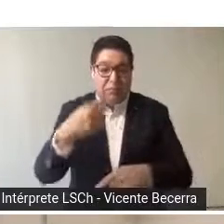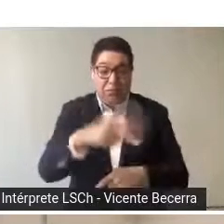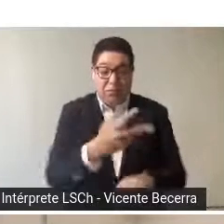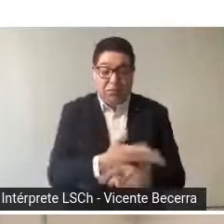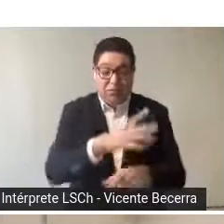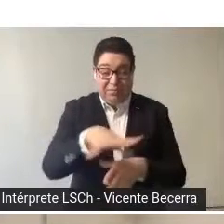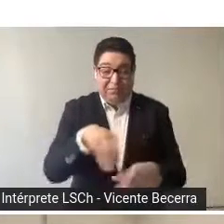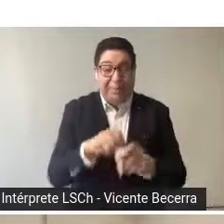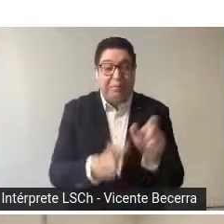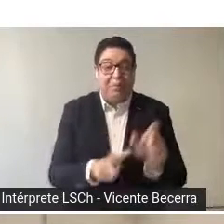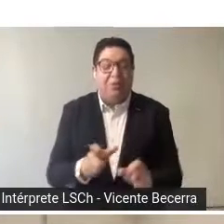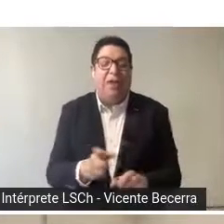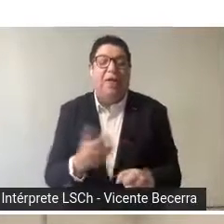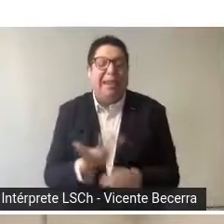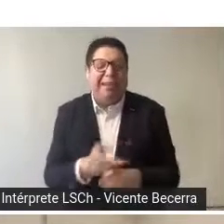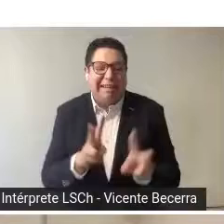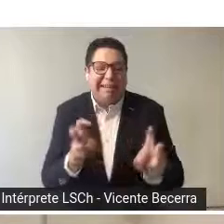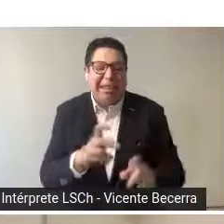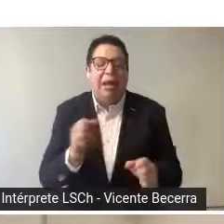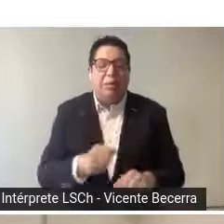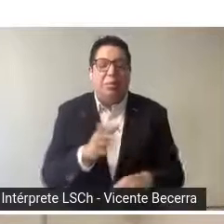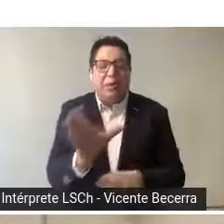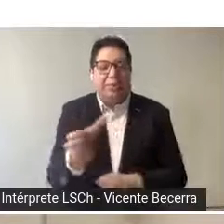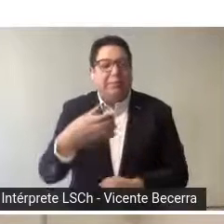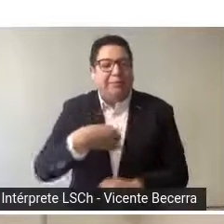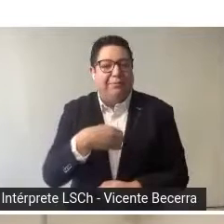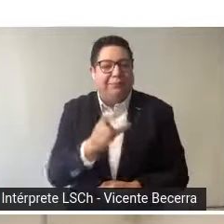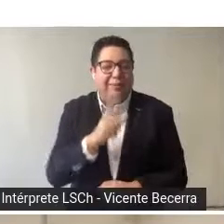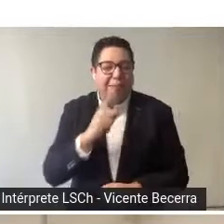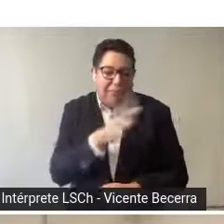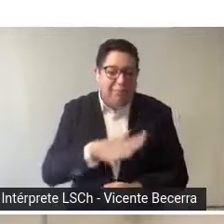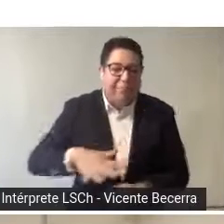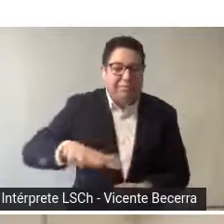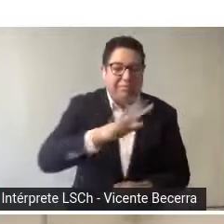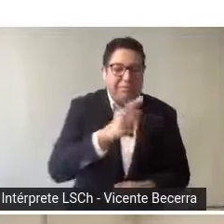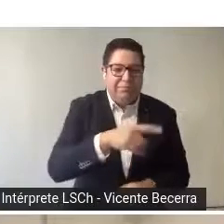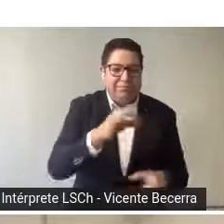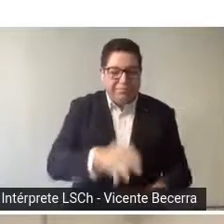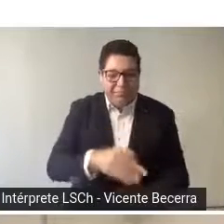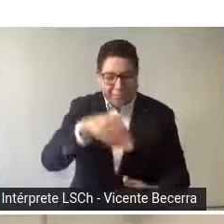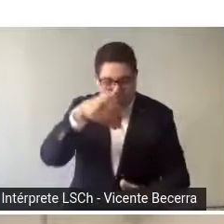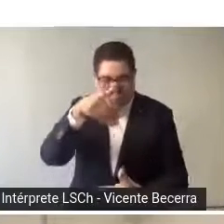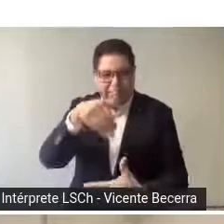permite de alguna manera empatizar con lo que está pasando en terreno. Creo que